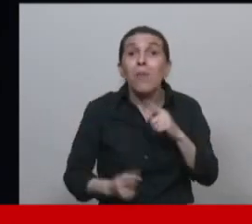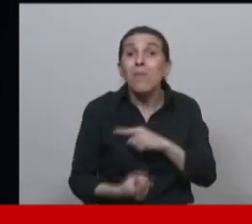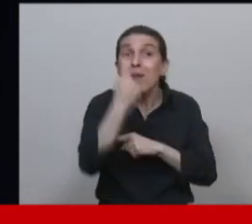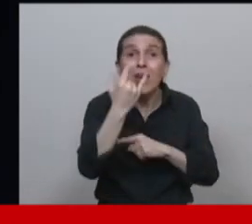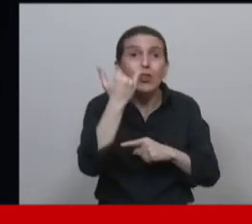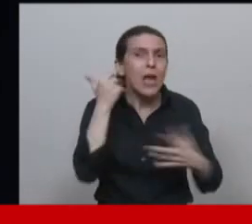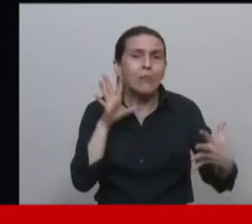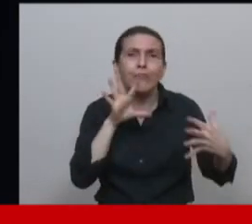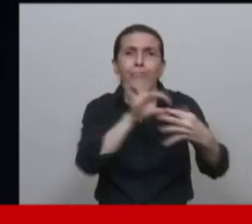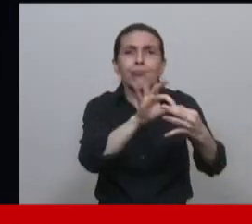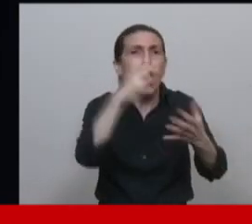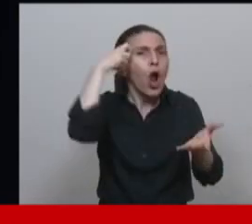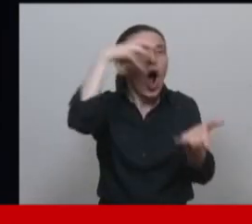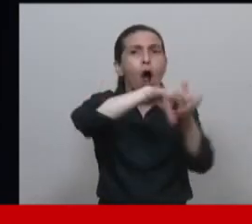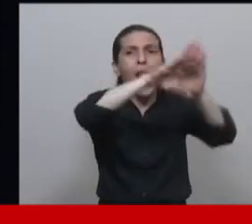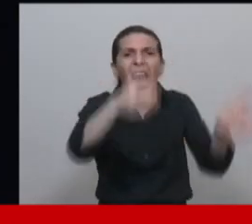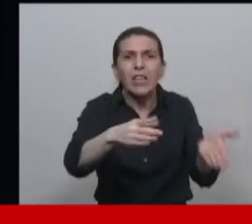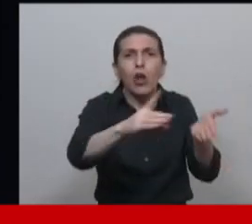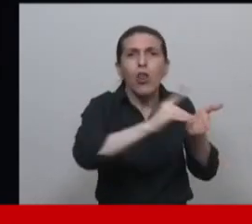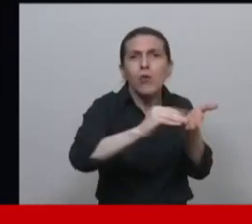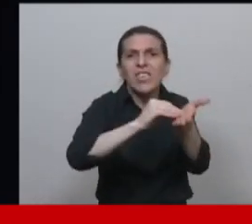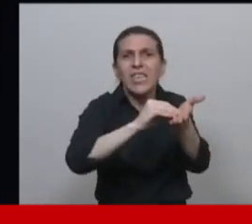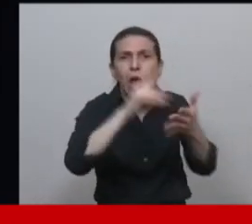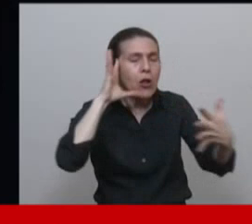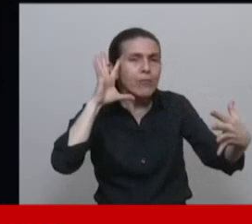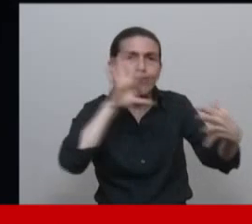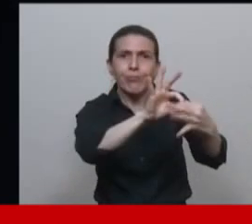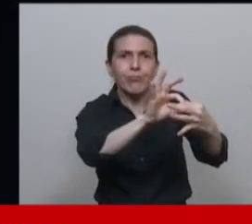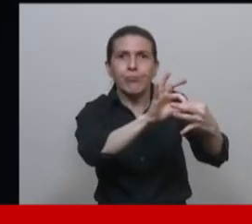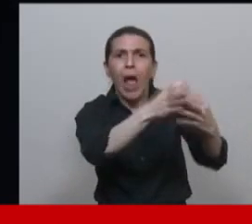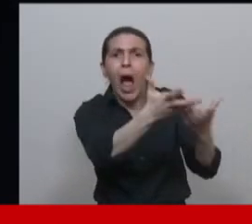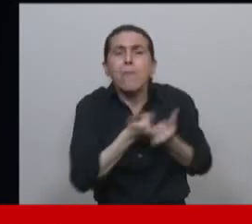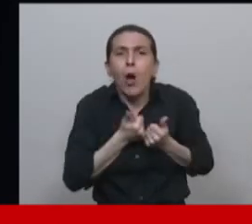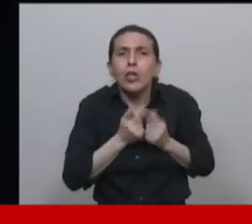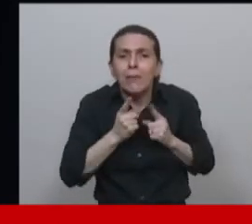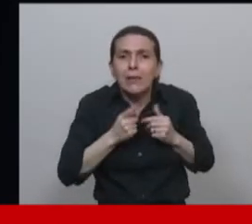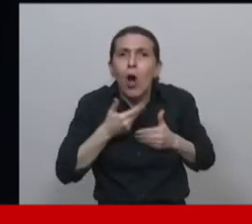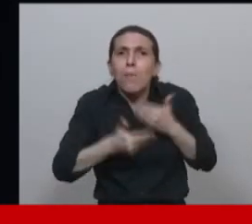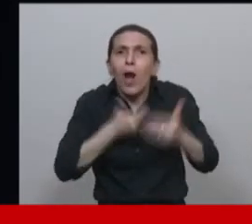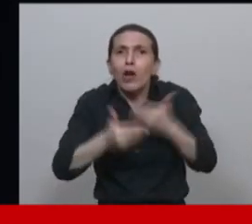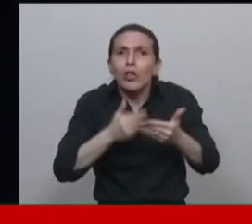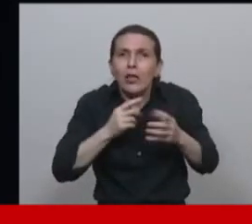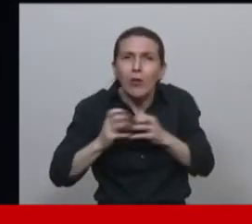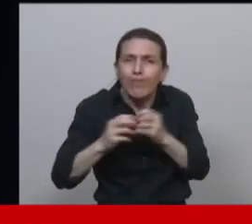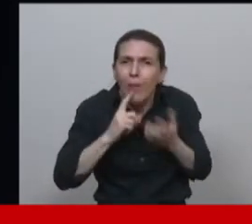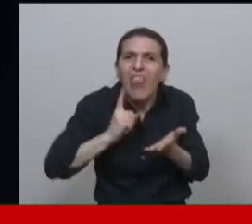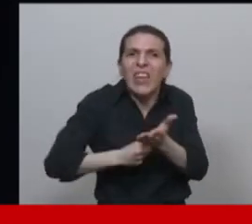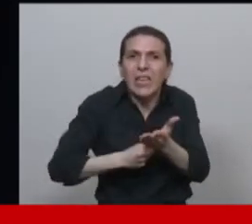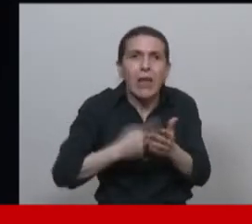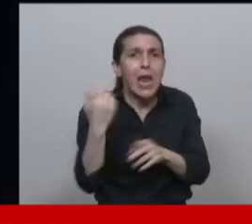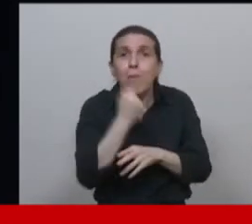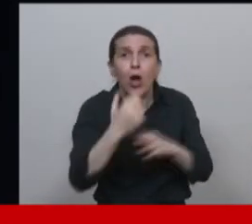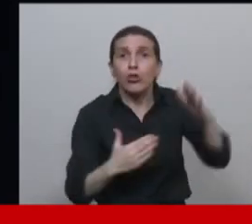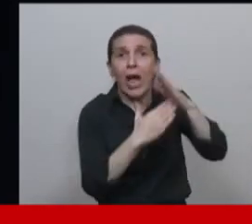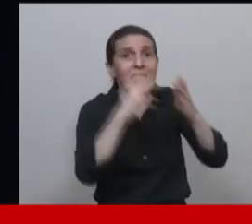Congreso de la Nación, que en todo momento nos acompañó en este proceso y que ha sido absolutamente fundamental para